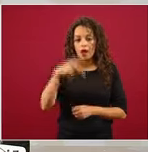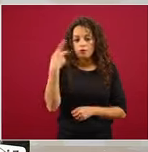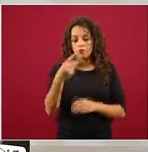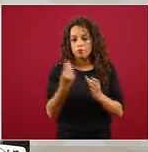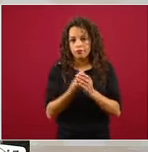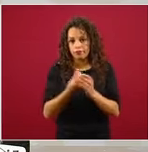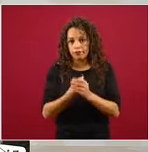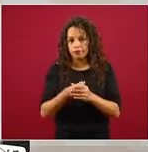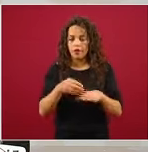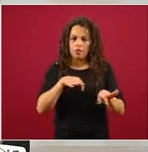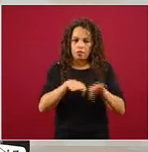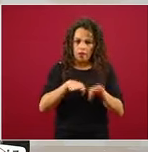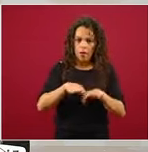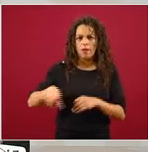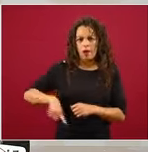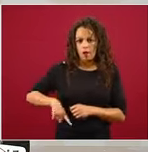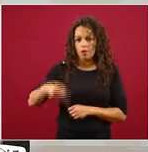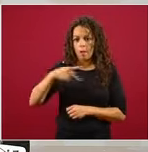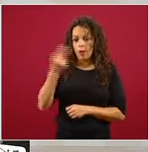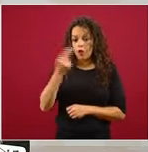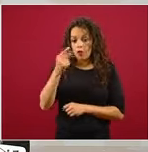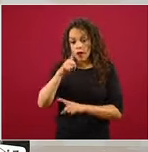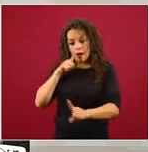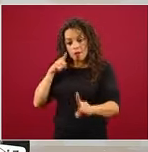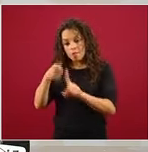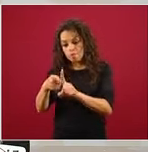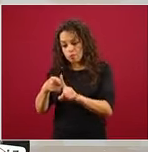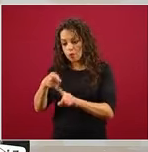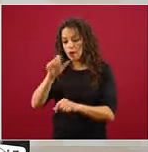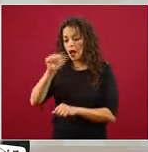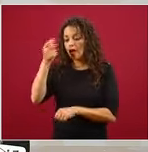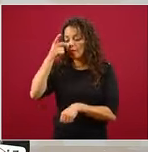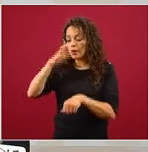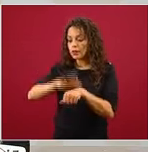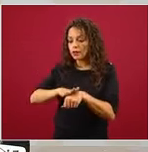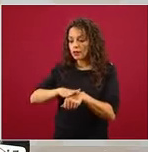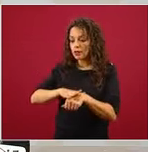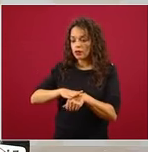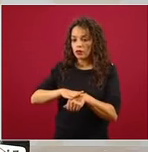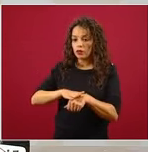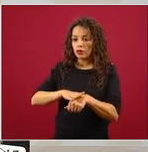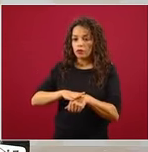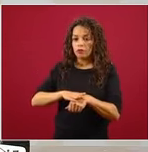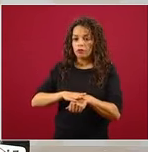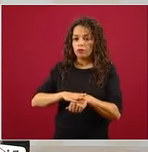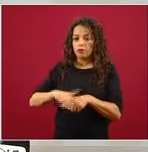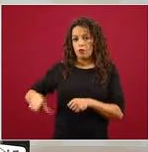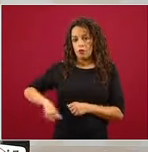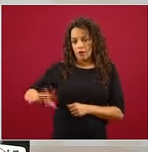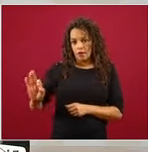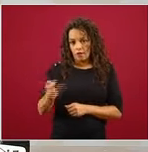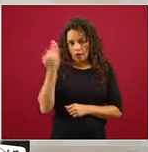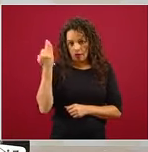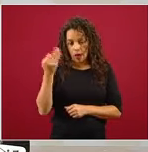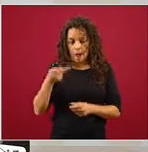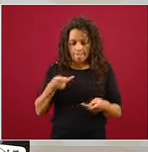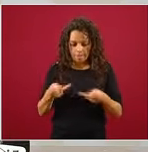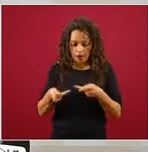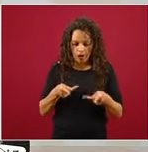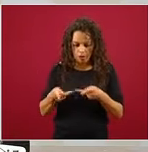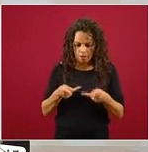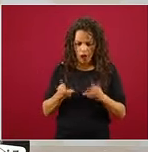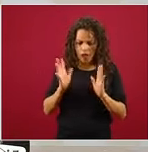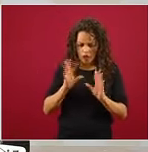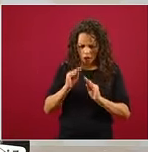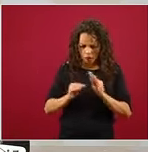de estos lineamientos específica para la Administración Pública Federal, que está en preparación, posiblemente saldrá como un acuerdo de la